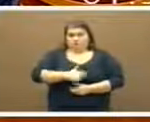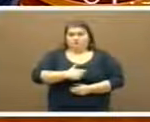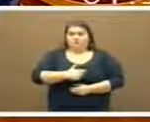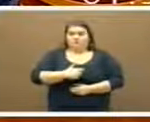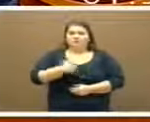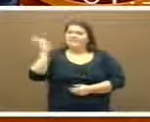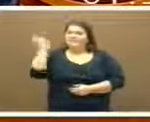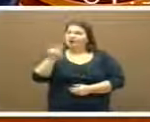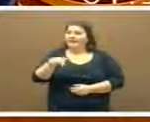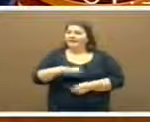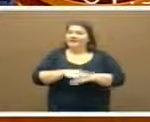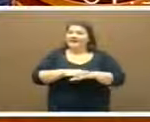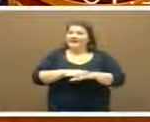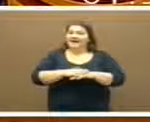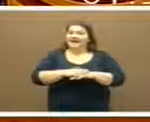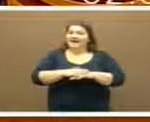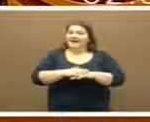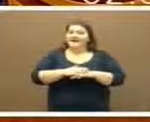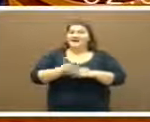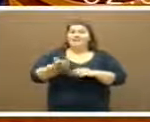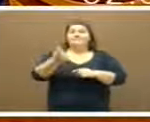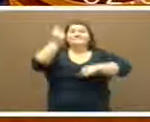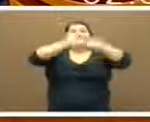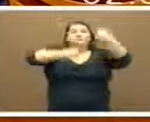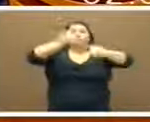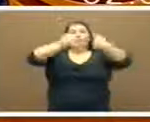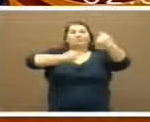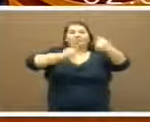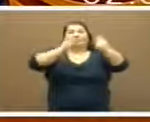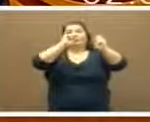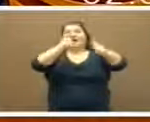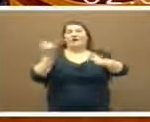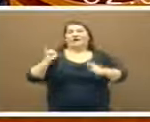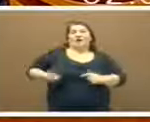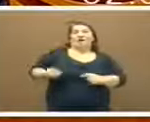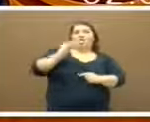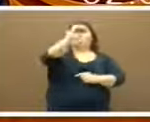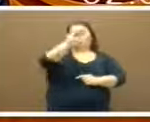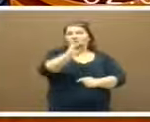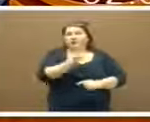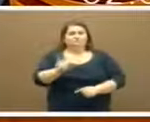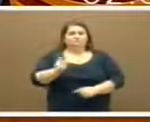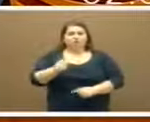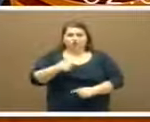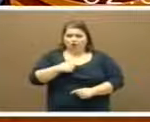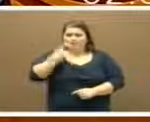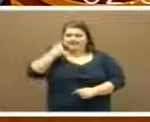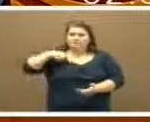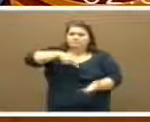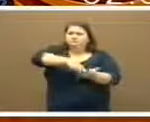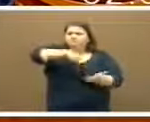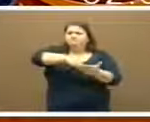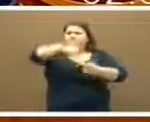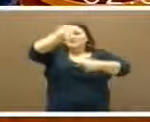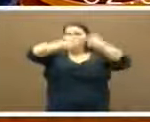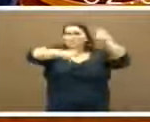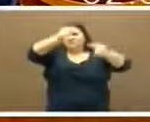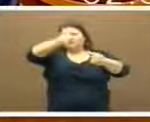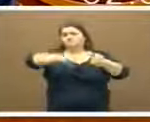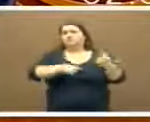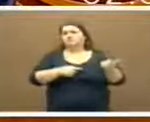no vengo aquí a enriquecer ningún presupuesto, el actual presupuesto. Vengo a denunciar estos presupuestos en